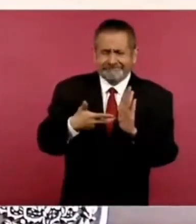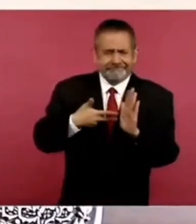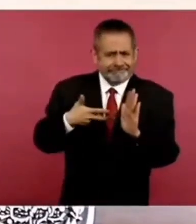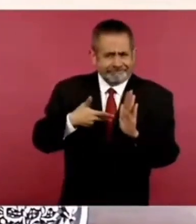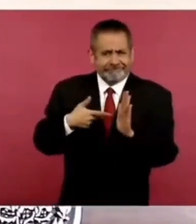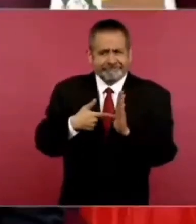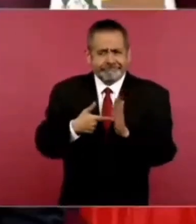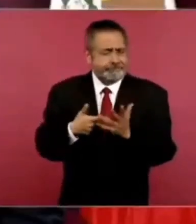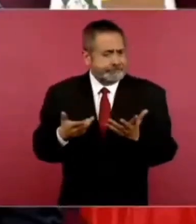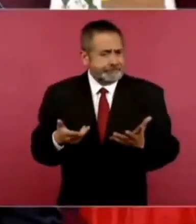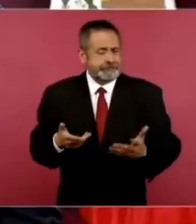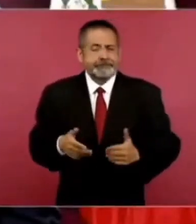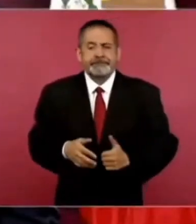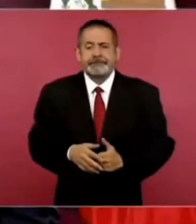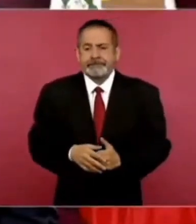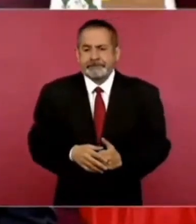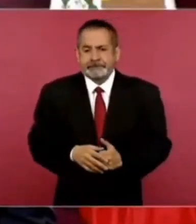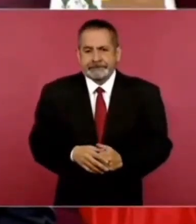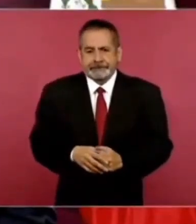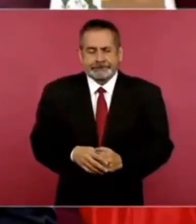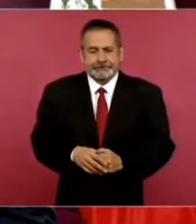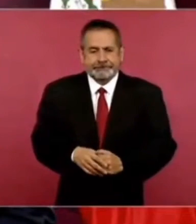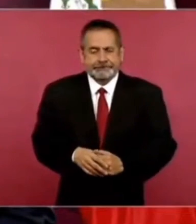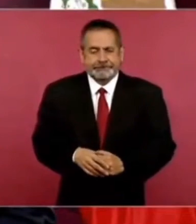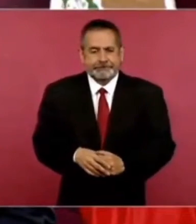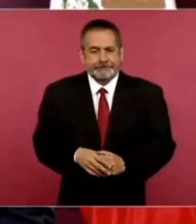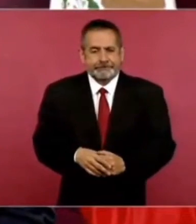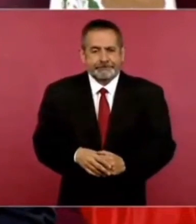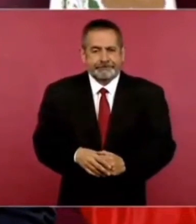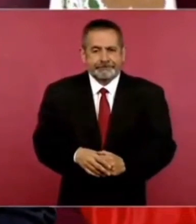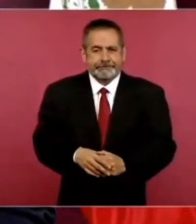Así como se